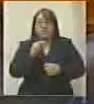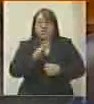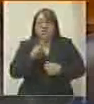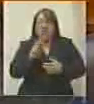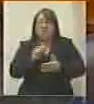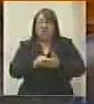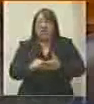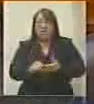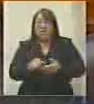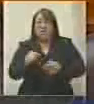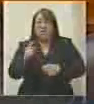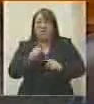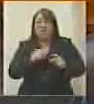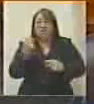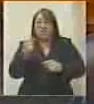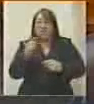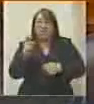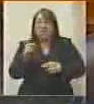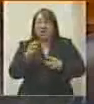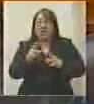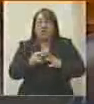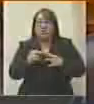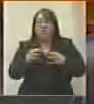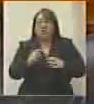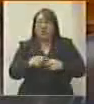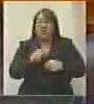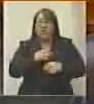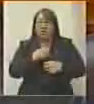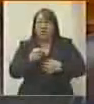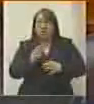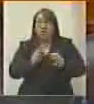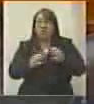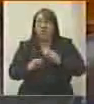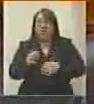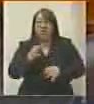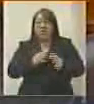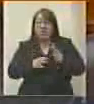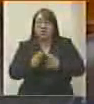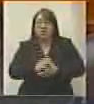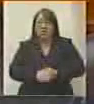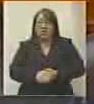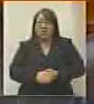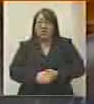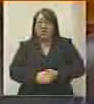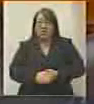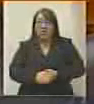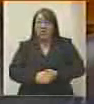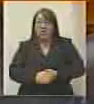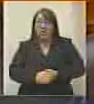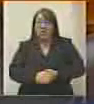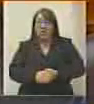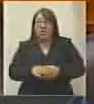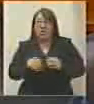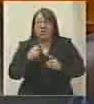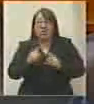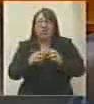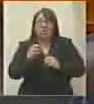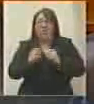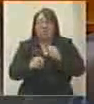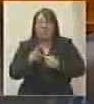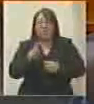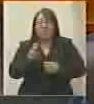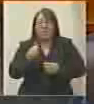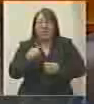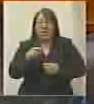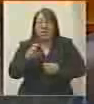la Dirección General de Gestión de Recursos Públicos del Ministerio de Economía y Finanzas las actualizaciones o modificaciones del